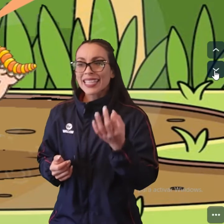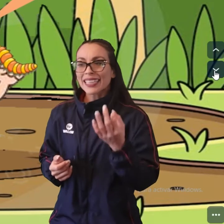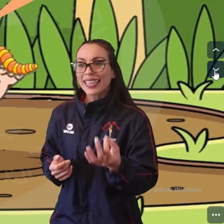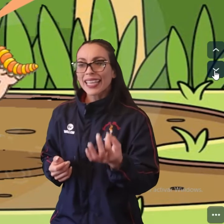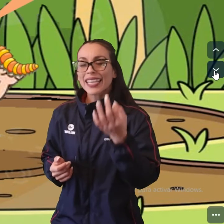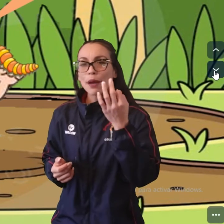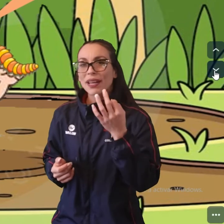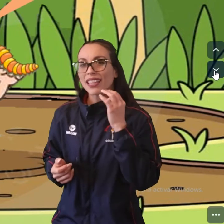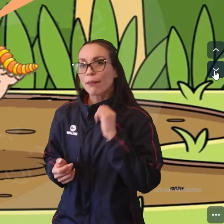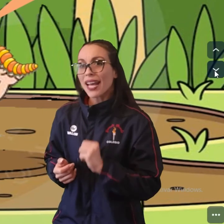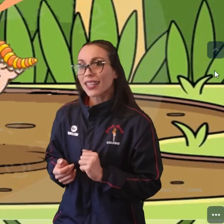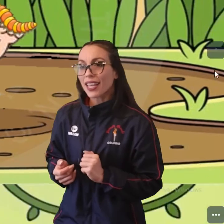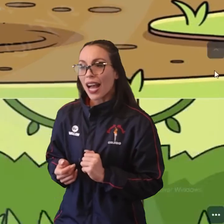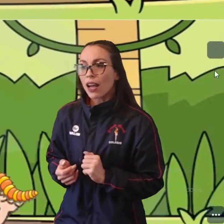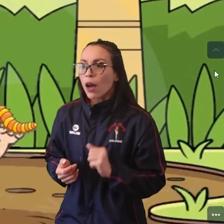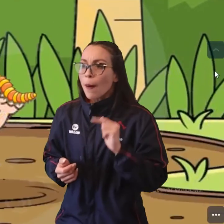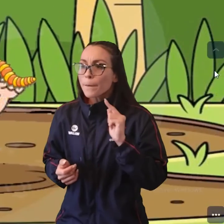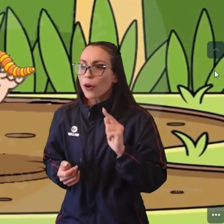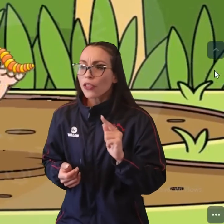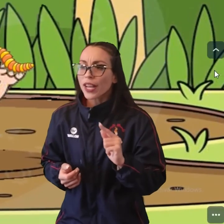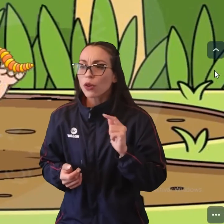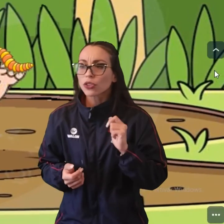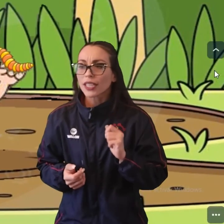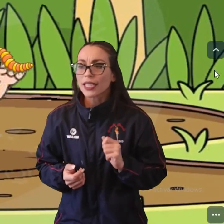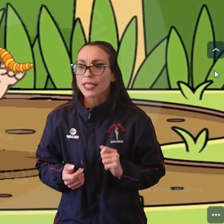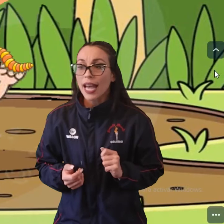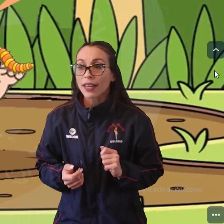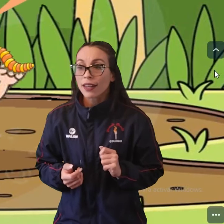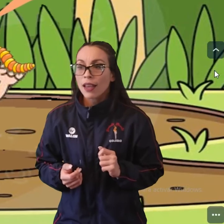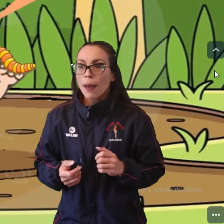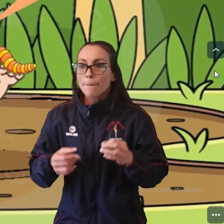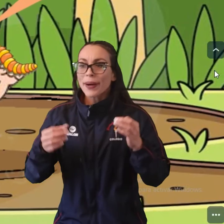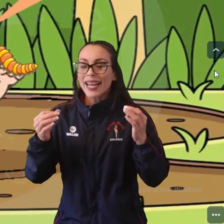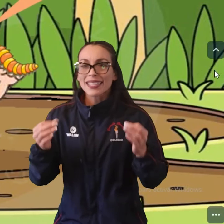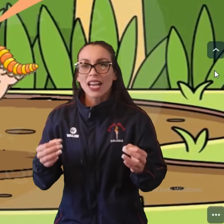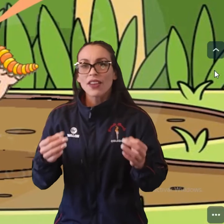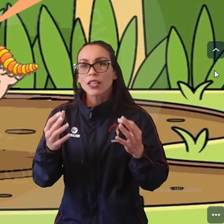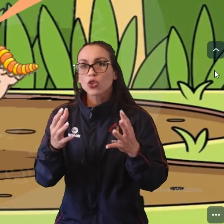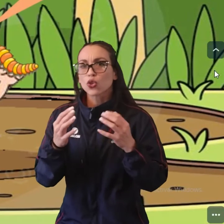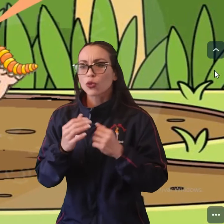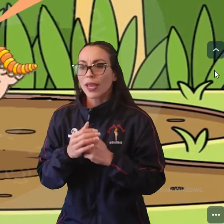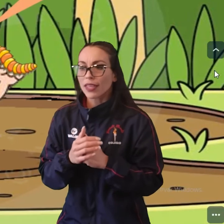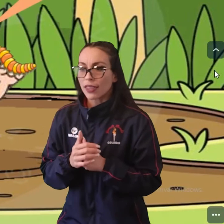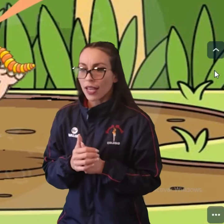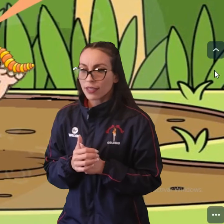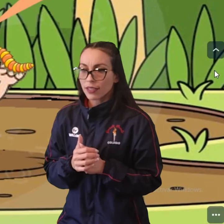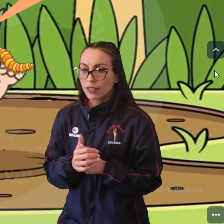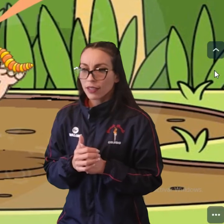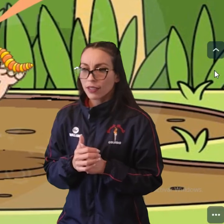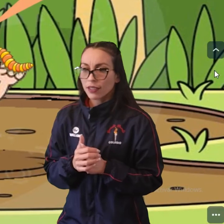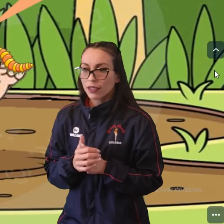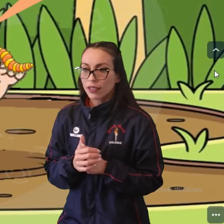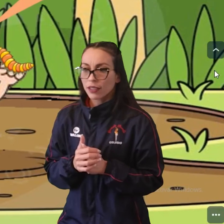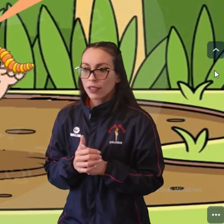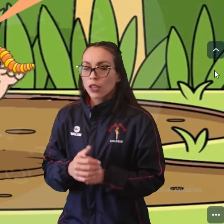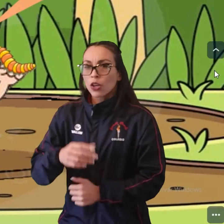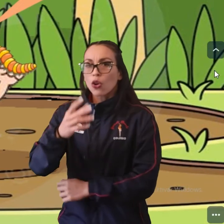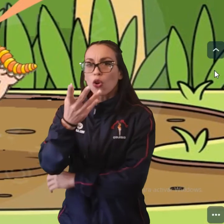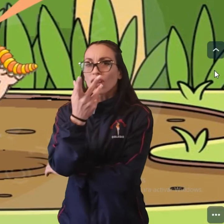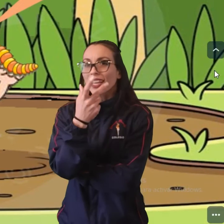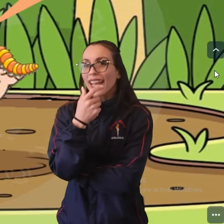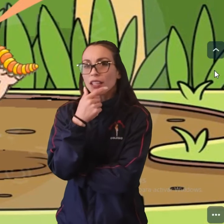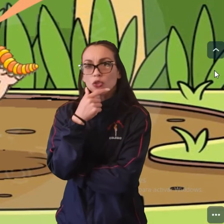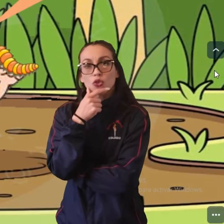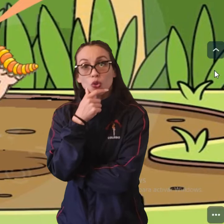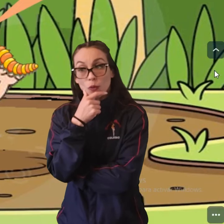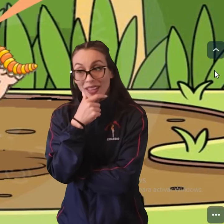¿Qué estrategia matemática podré utilizar para saber sus medidas?